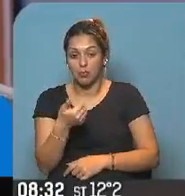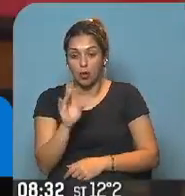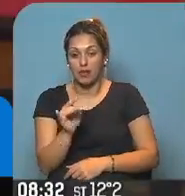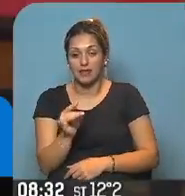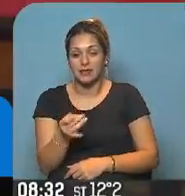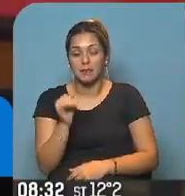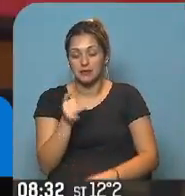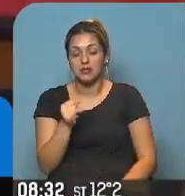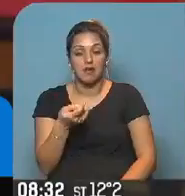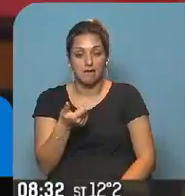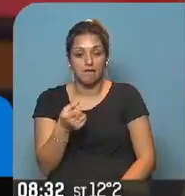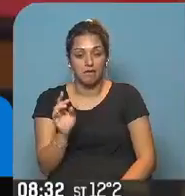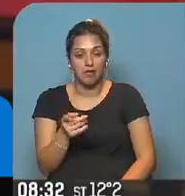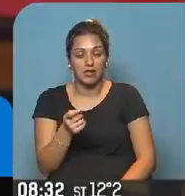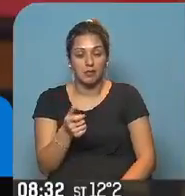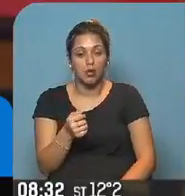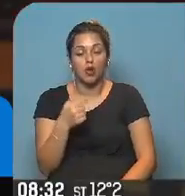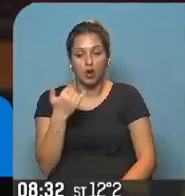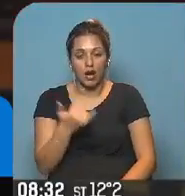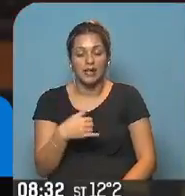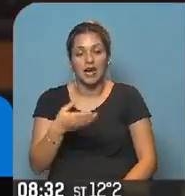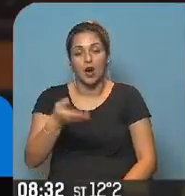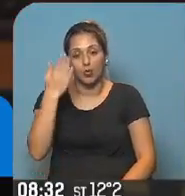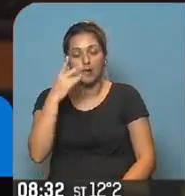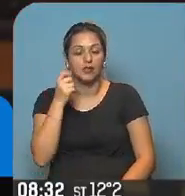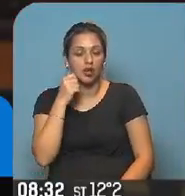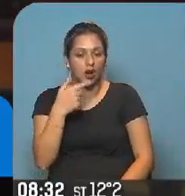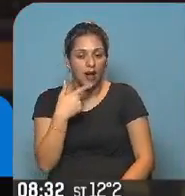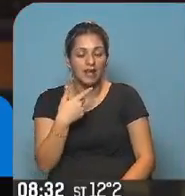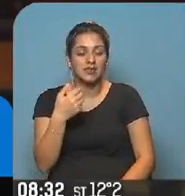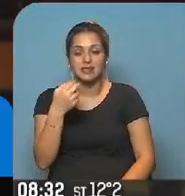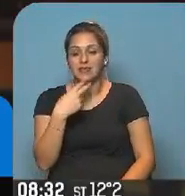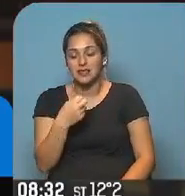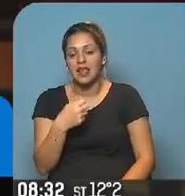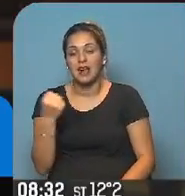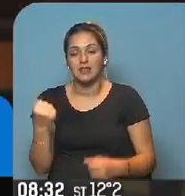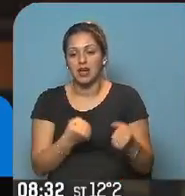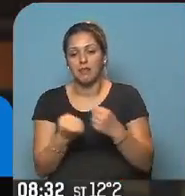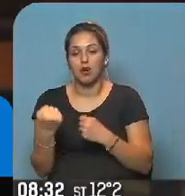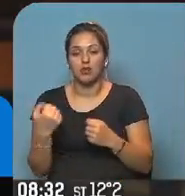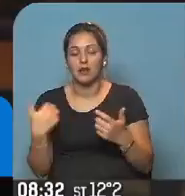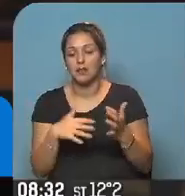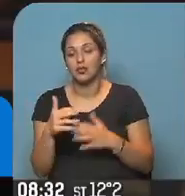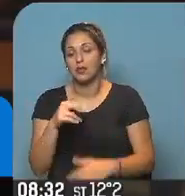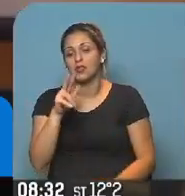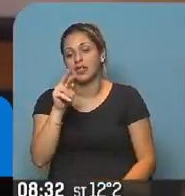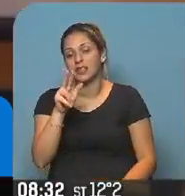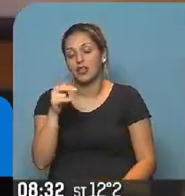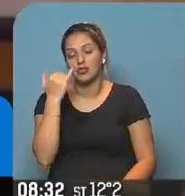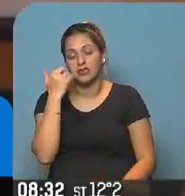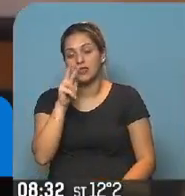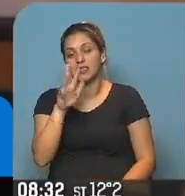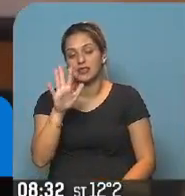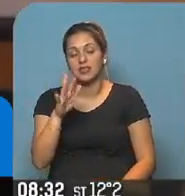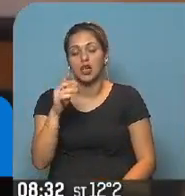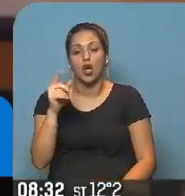Sí, falta poco, va a haber aumento de tarifa, aumento de gas, de electricidad, transporte, aproximadamente entre 32 y 35%